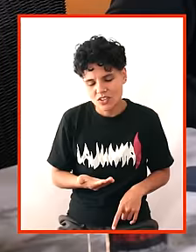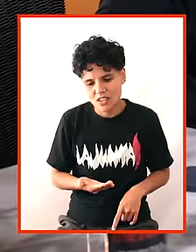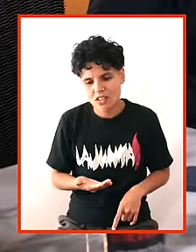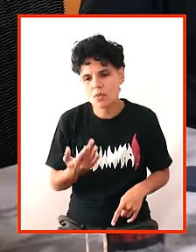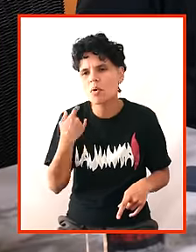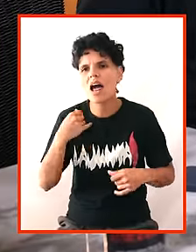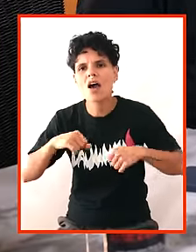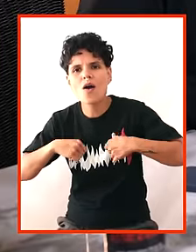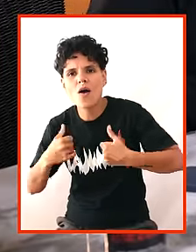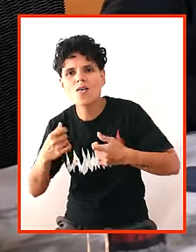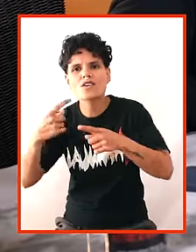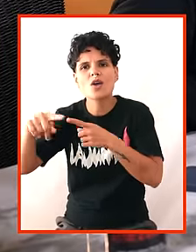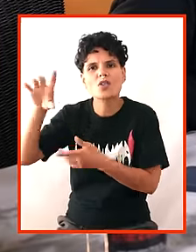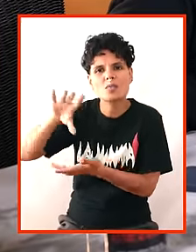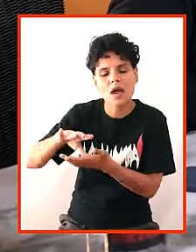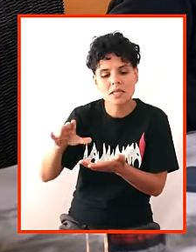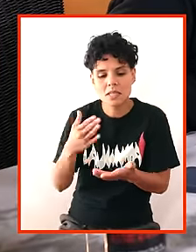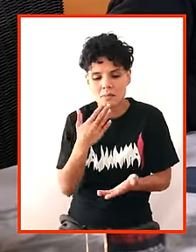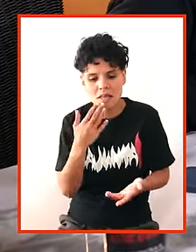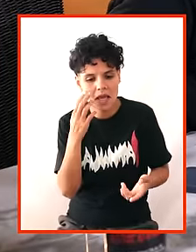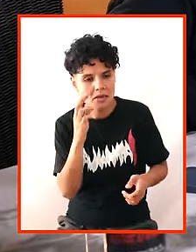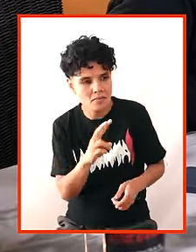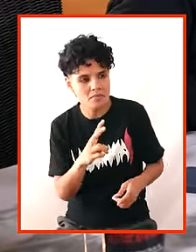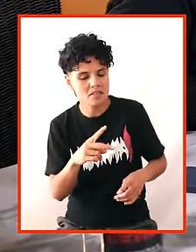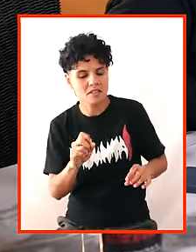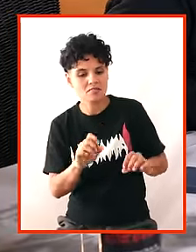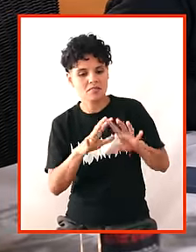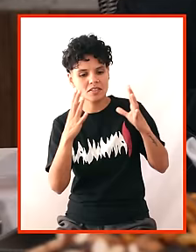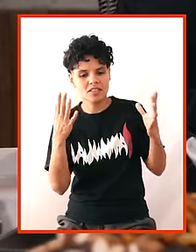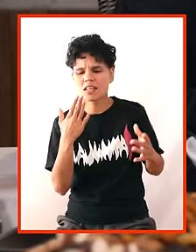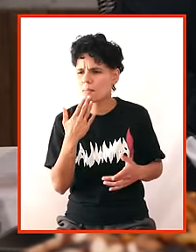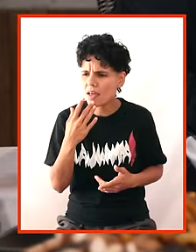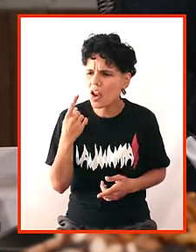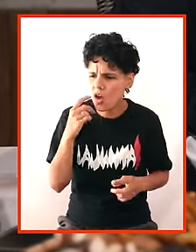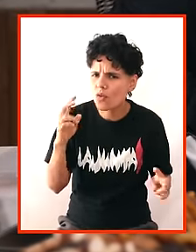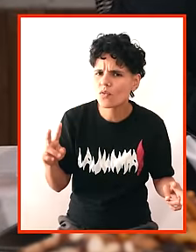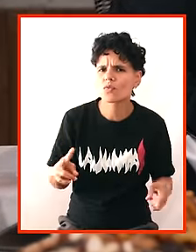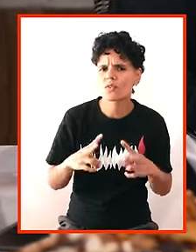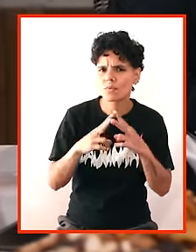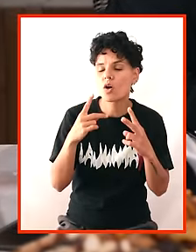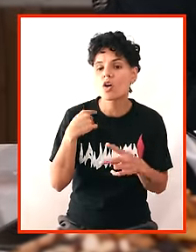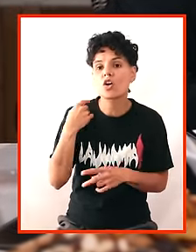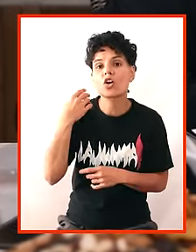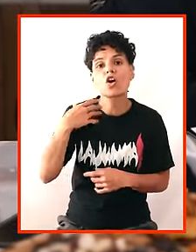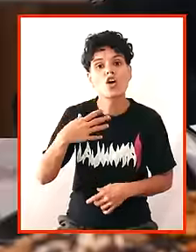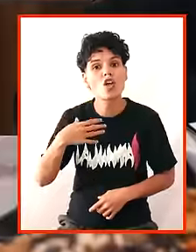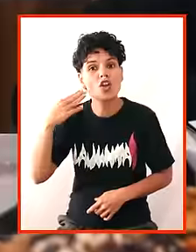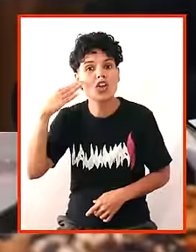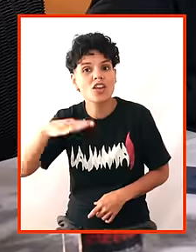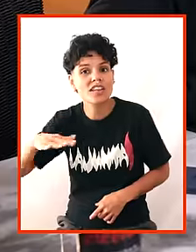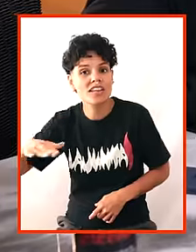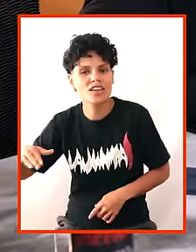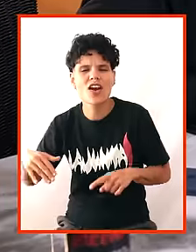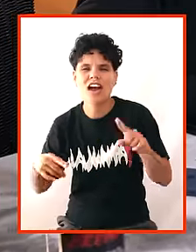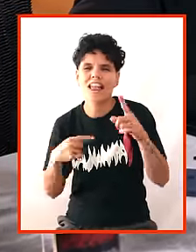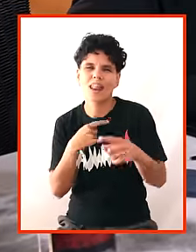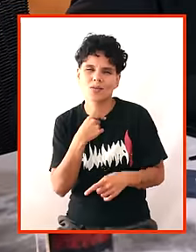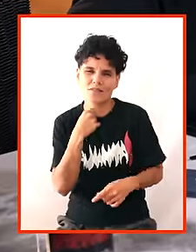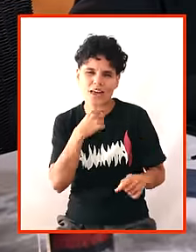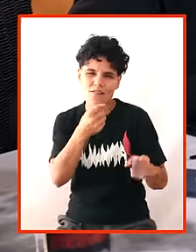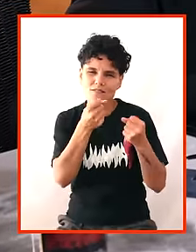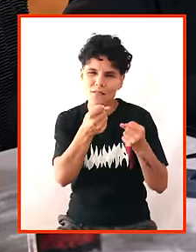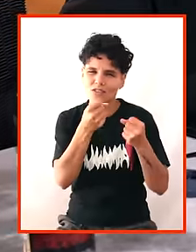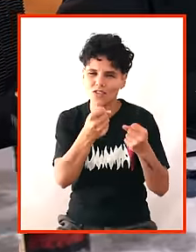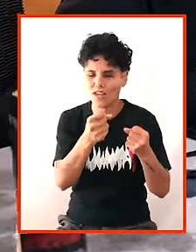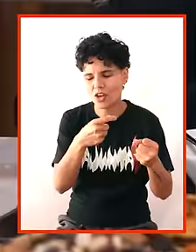país. Encontrarte con. Acá también lo hemos ido a ver. Sí. La otra vez fuimos con los niños y no les dijimos que íbamos y eran fan del prisionero. De repente, bueno, vamos a ver un